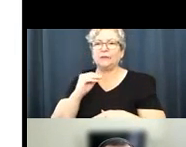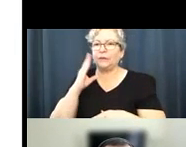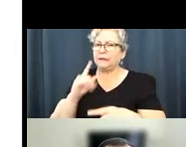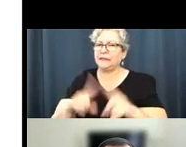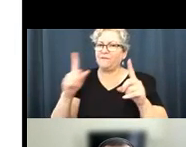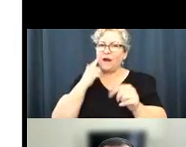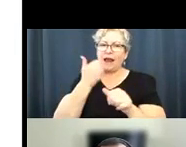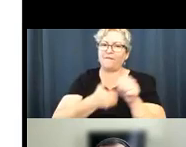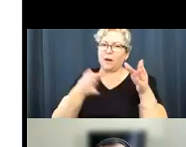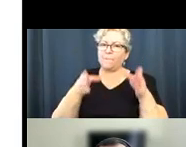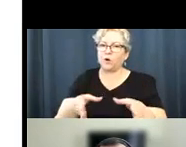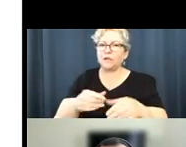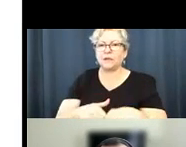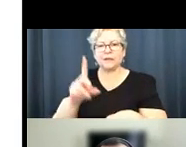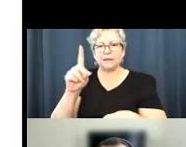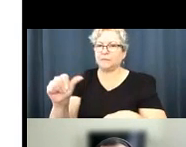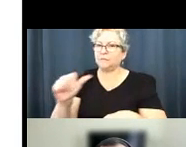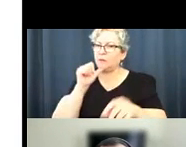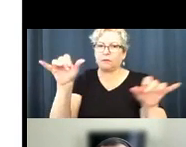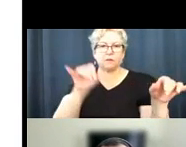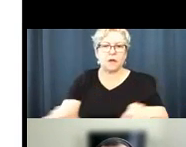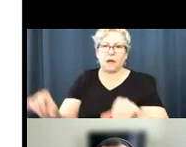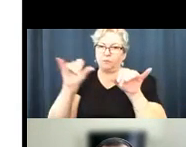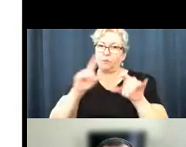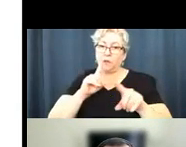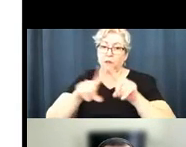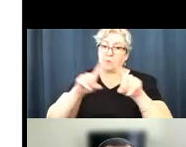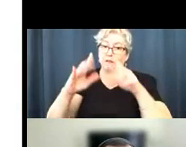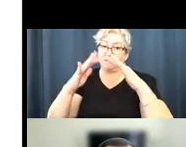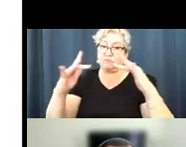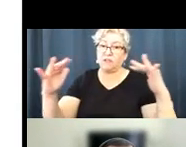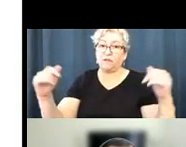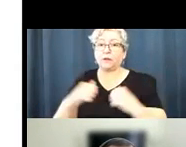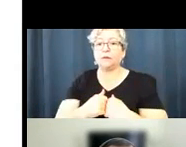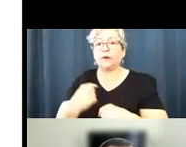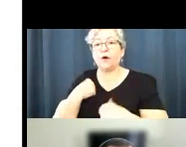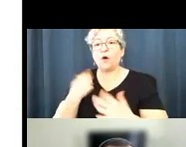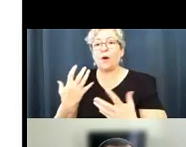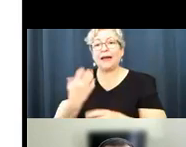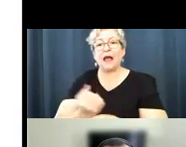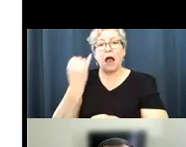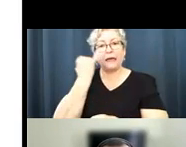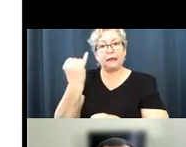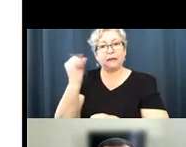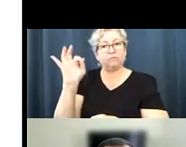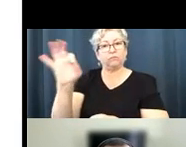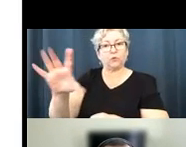de principio a fin es distinto para cada persona. Todas las discapacidades no son iguales, son muy distintas. Y